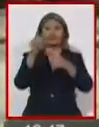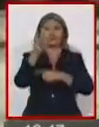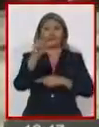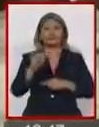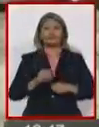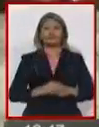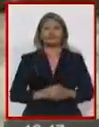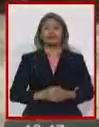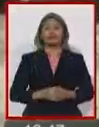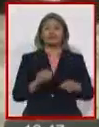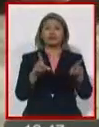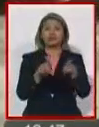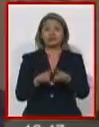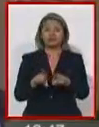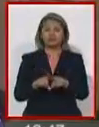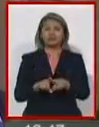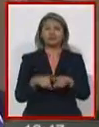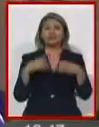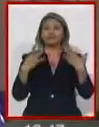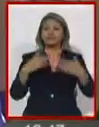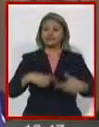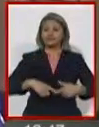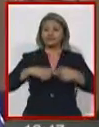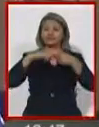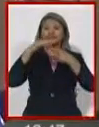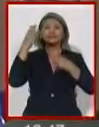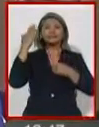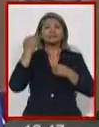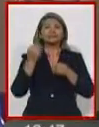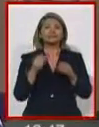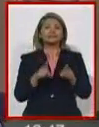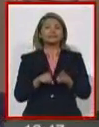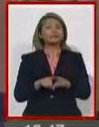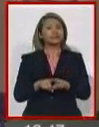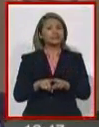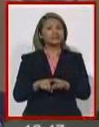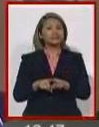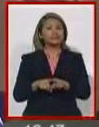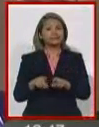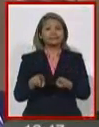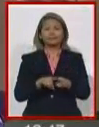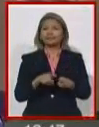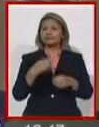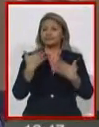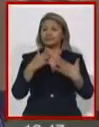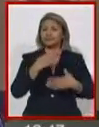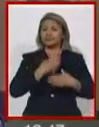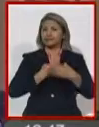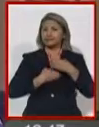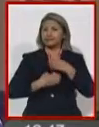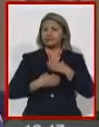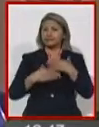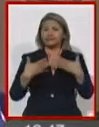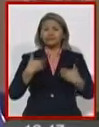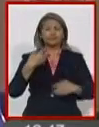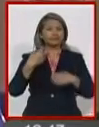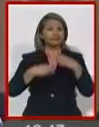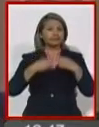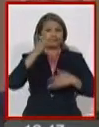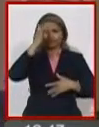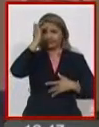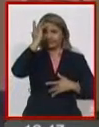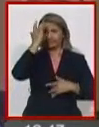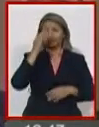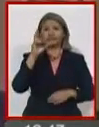Paz. Además, estamos levantando la medida porque nuestros compañeros que estaban en la huelga de hambre ya tienen problemas de salud y